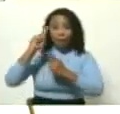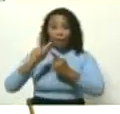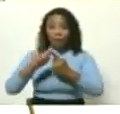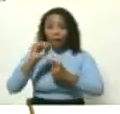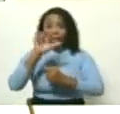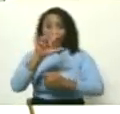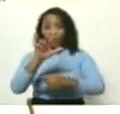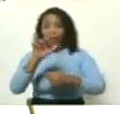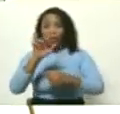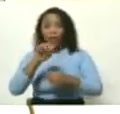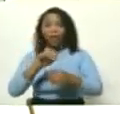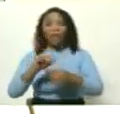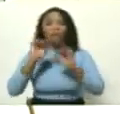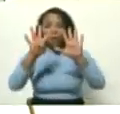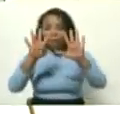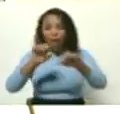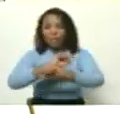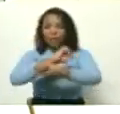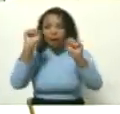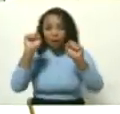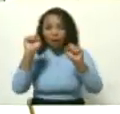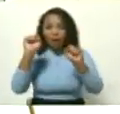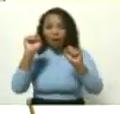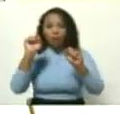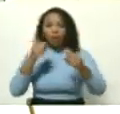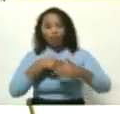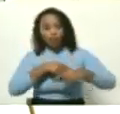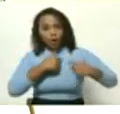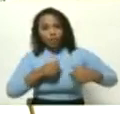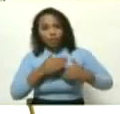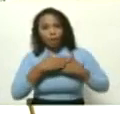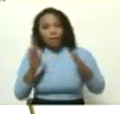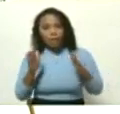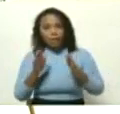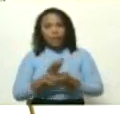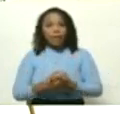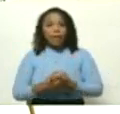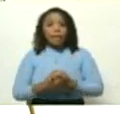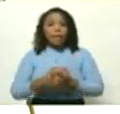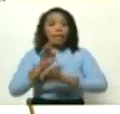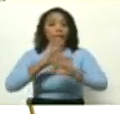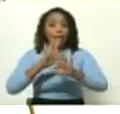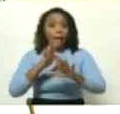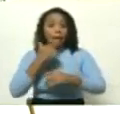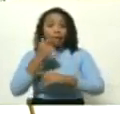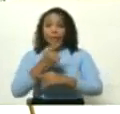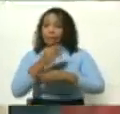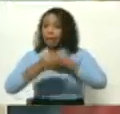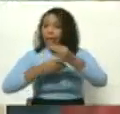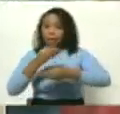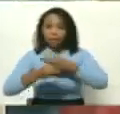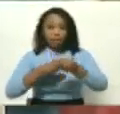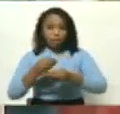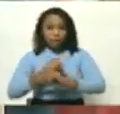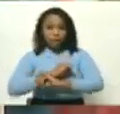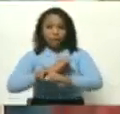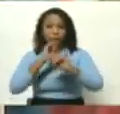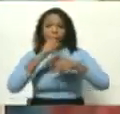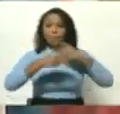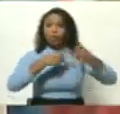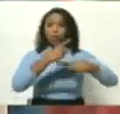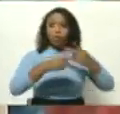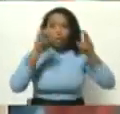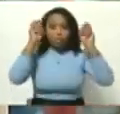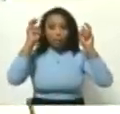mañana, como lo anunciaba mi almirante, y luego Corazón Llanero. En el tema de Corazón Llanero, las audiciones se dieron, estamos finiquitando el proceso. En el